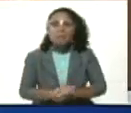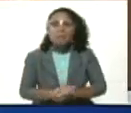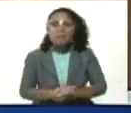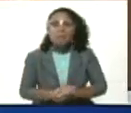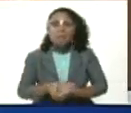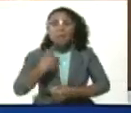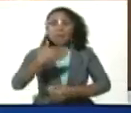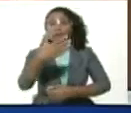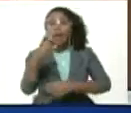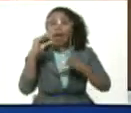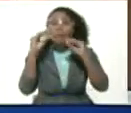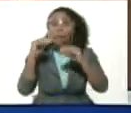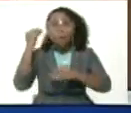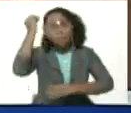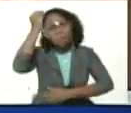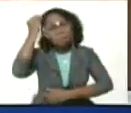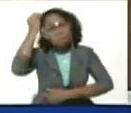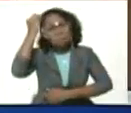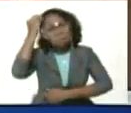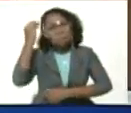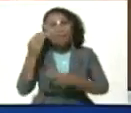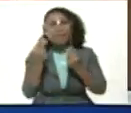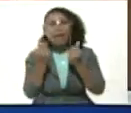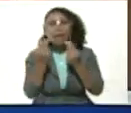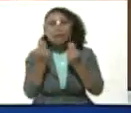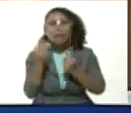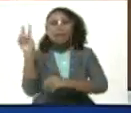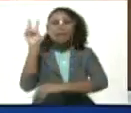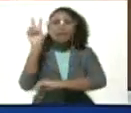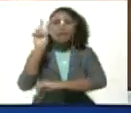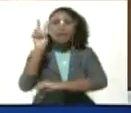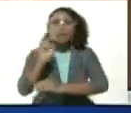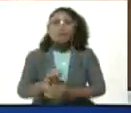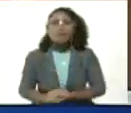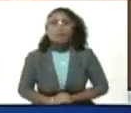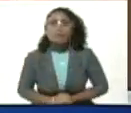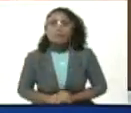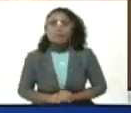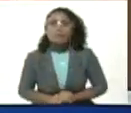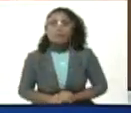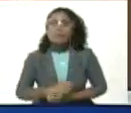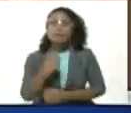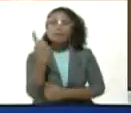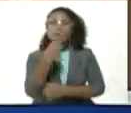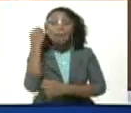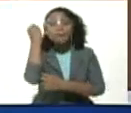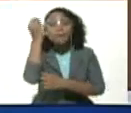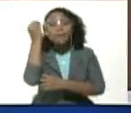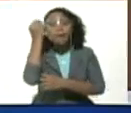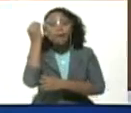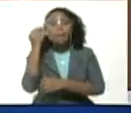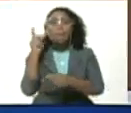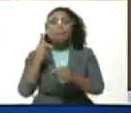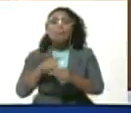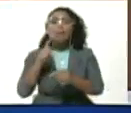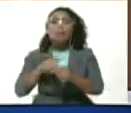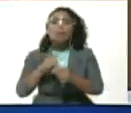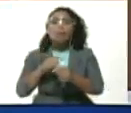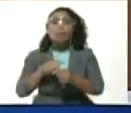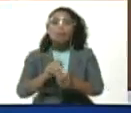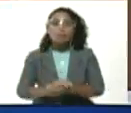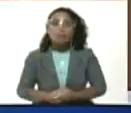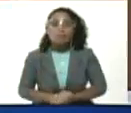cuando se hablaba o se pensaba de la economía venezolana, solo se pensaba del petróleo.